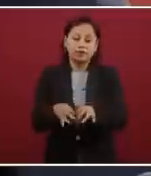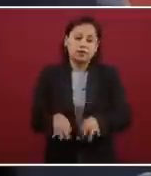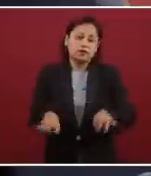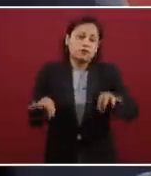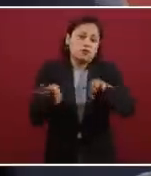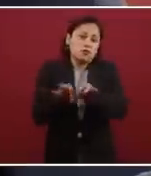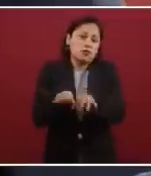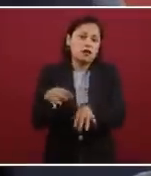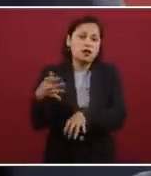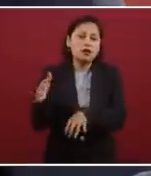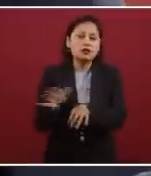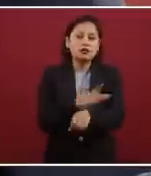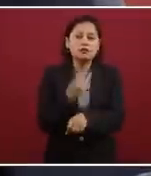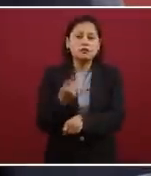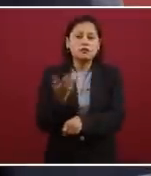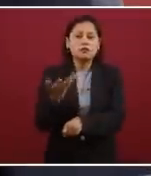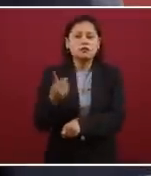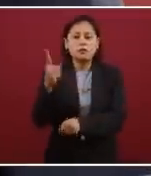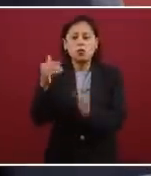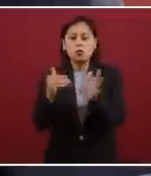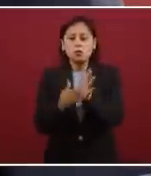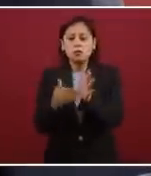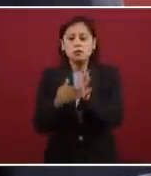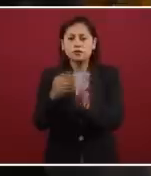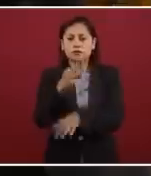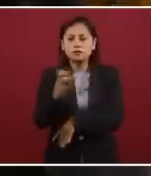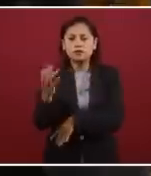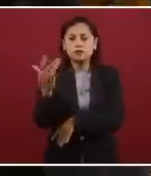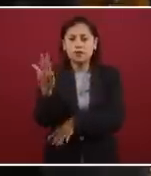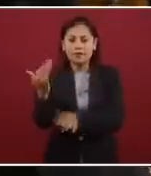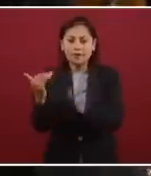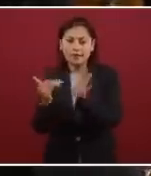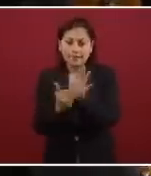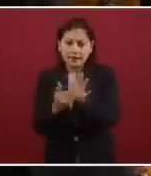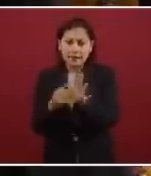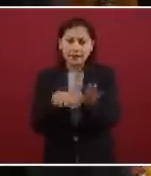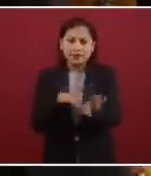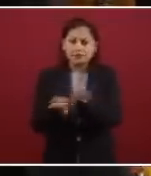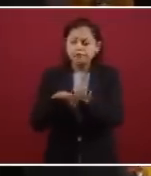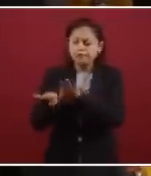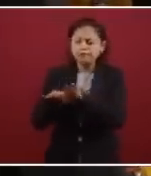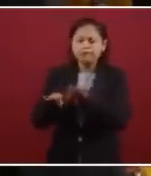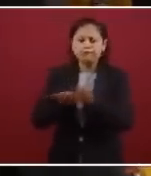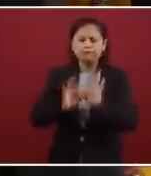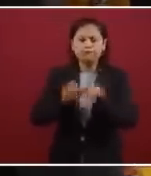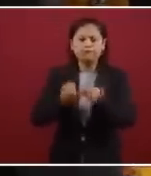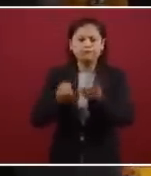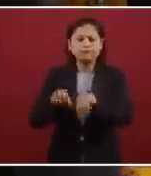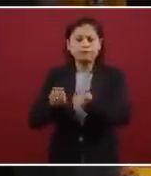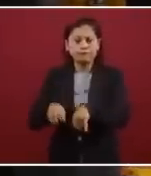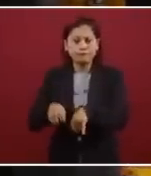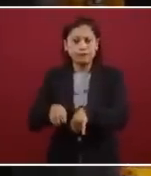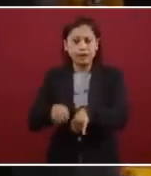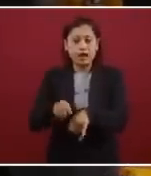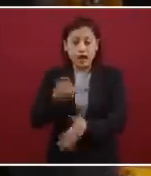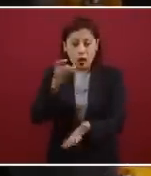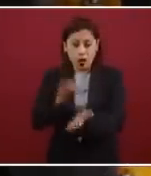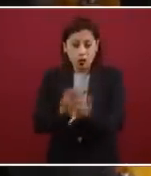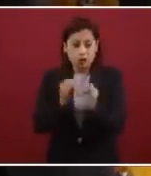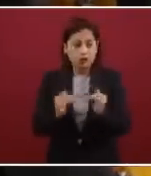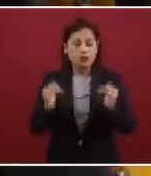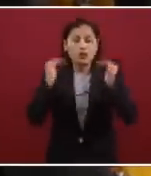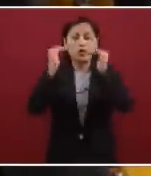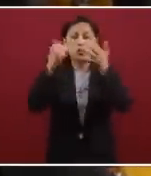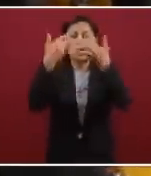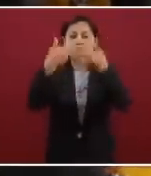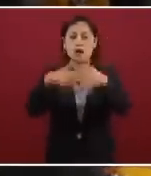de 1,350,000 empleos. No solo estamos hablando de los industriales de arriba, estamos hablando de la gente que se